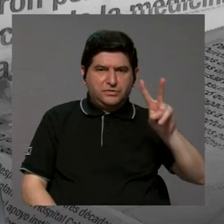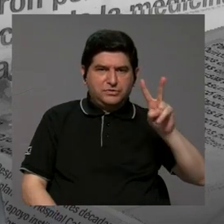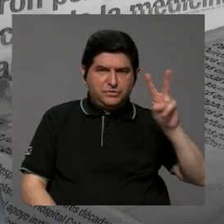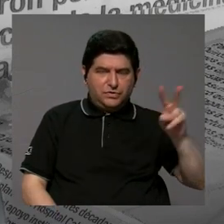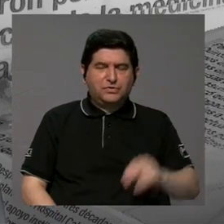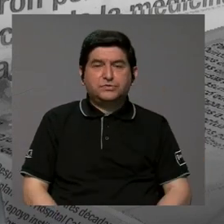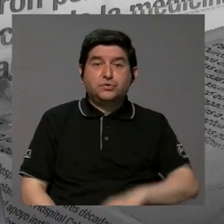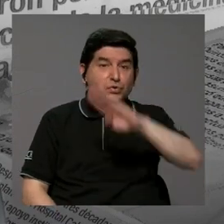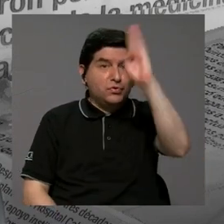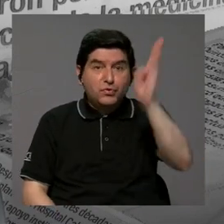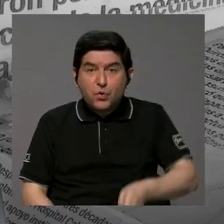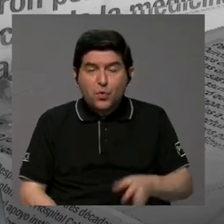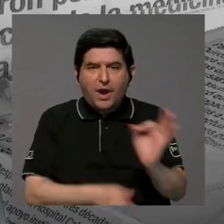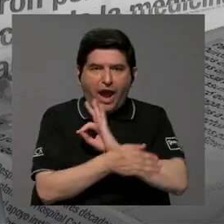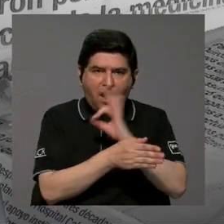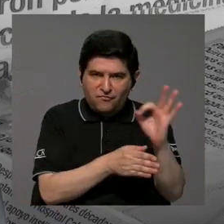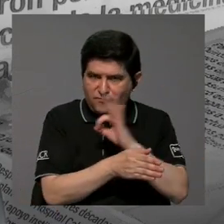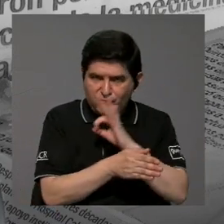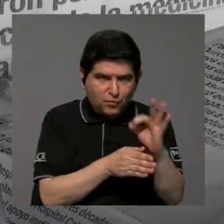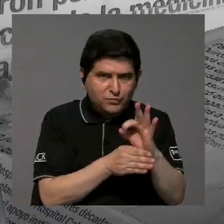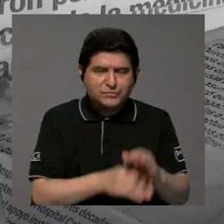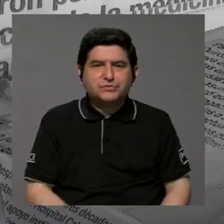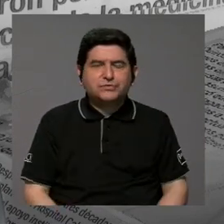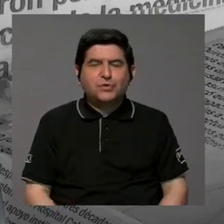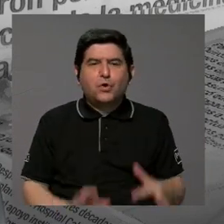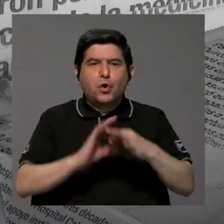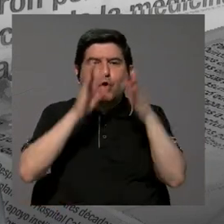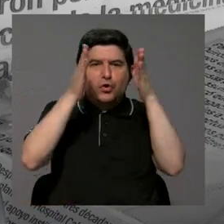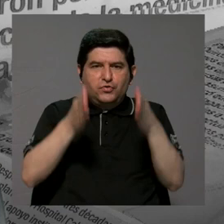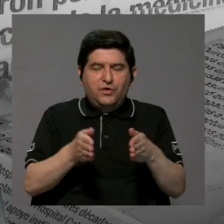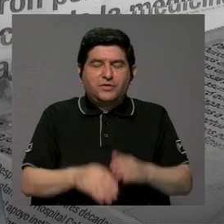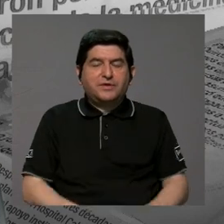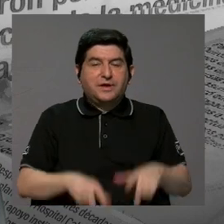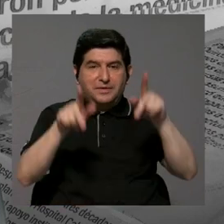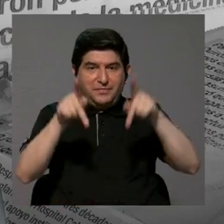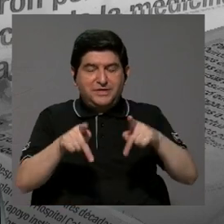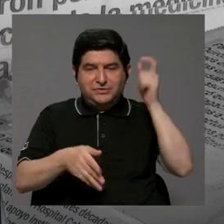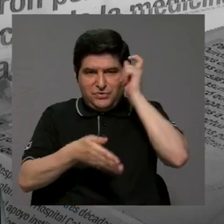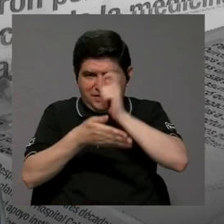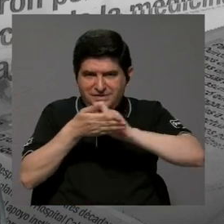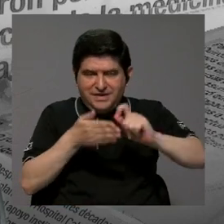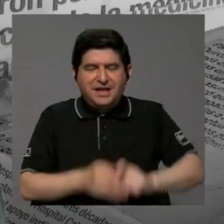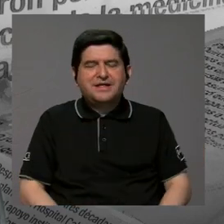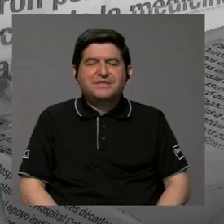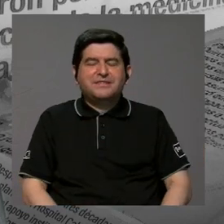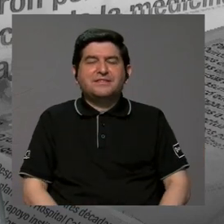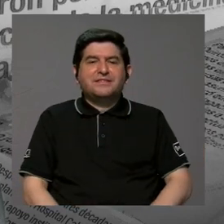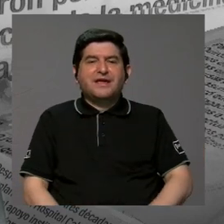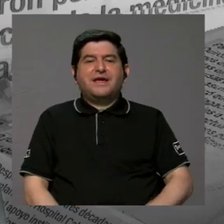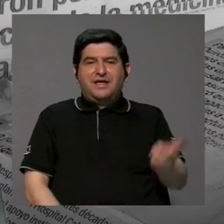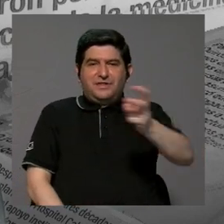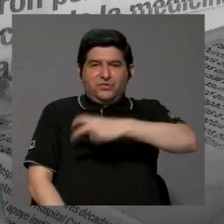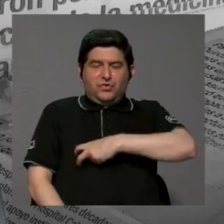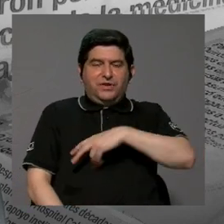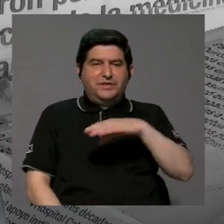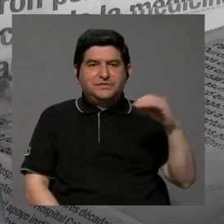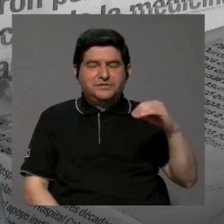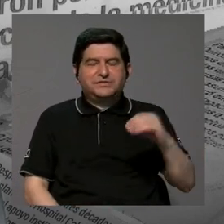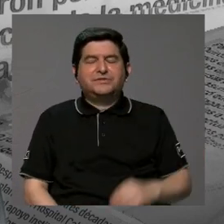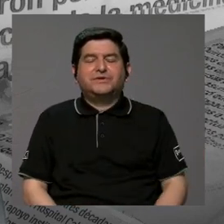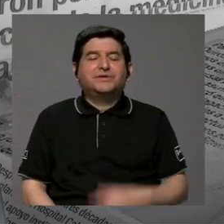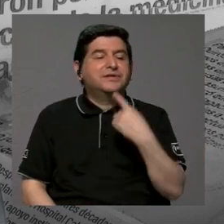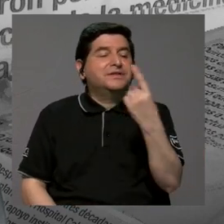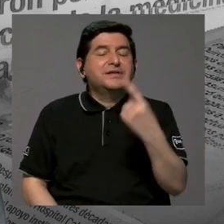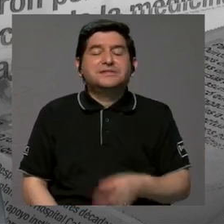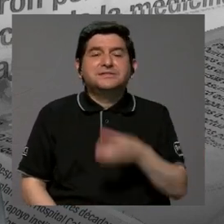en ningún momento las funciones del coordinador, de esta persona, de la Secretaría de Donación y Trasplante, hablan